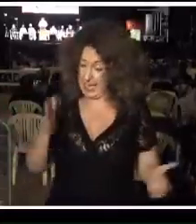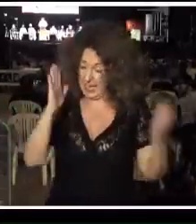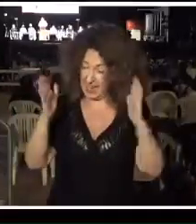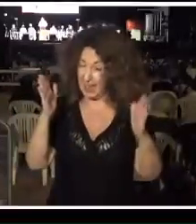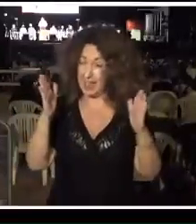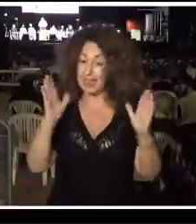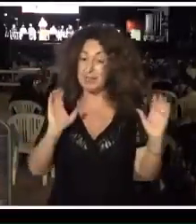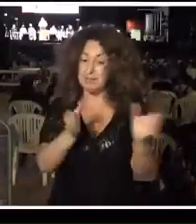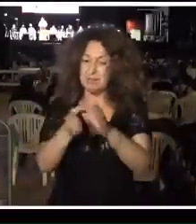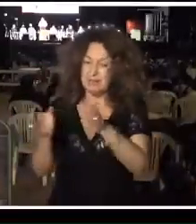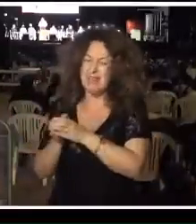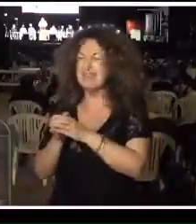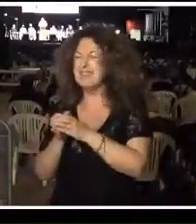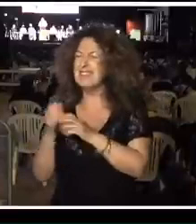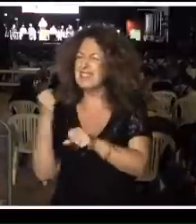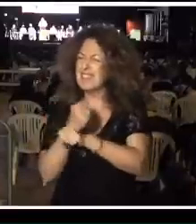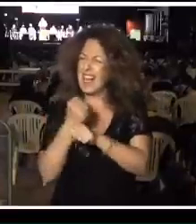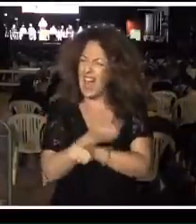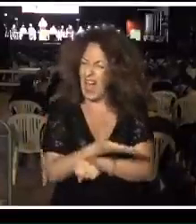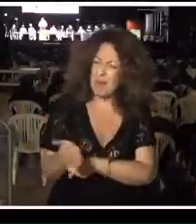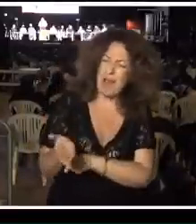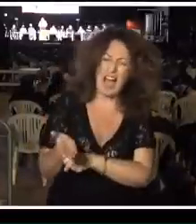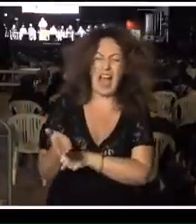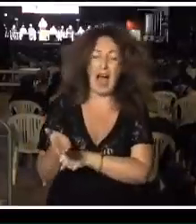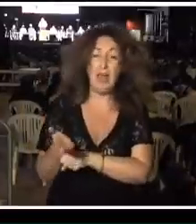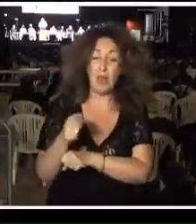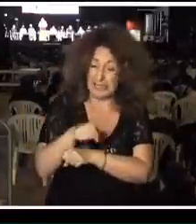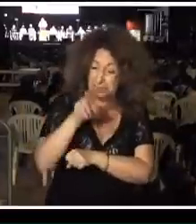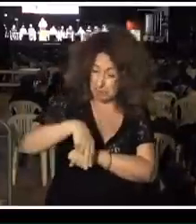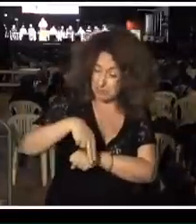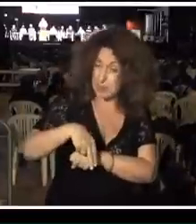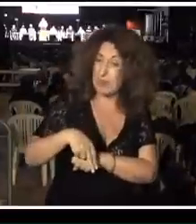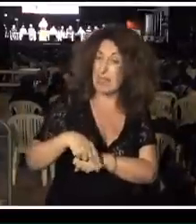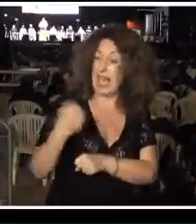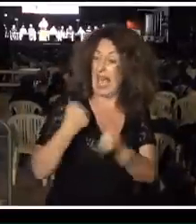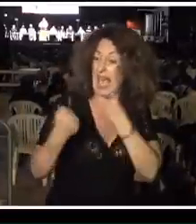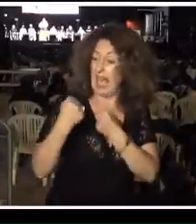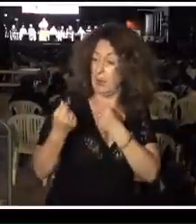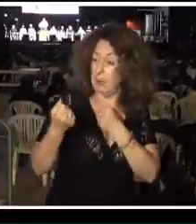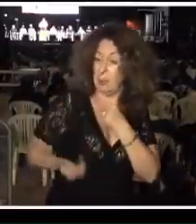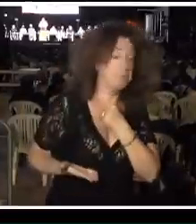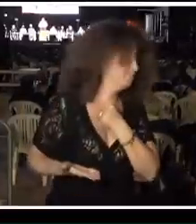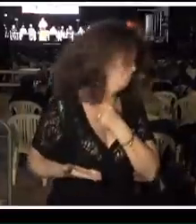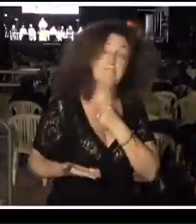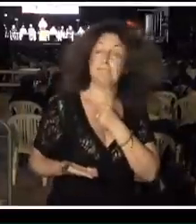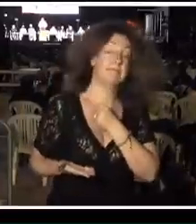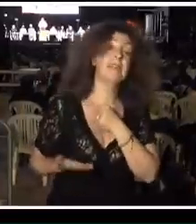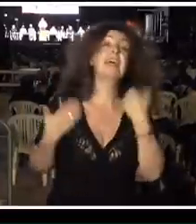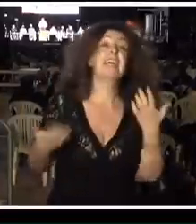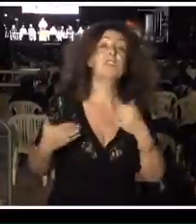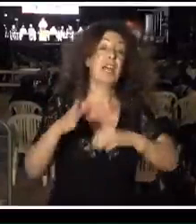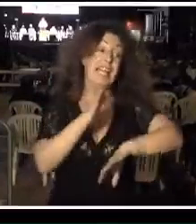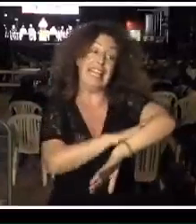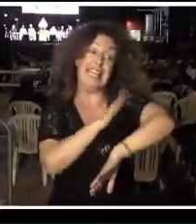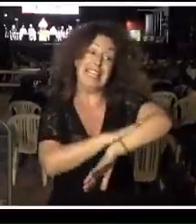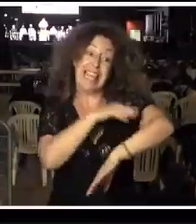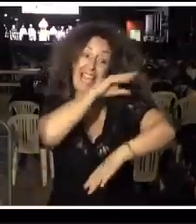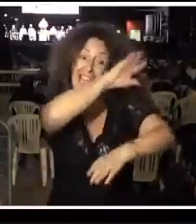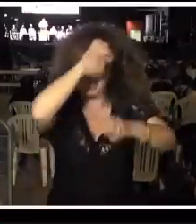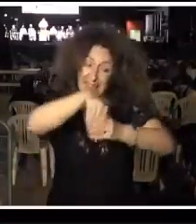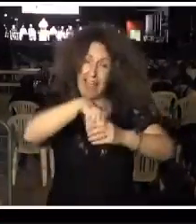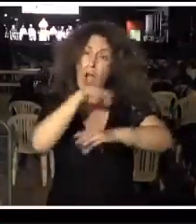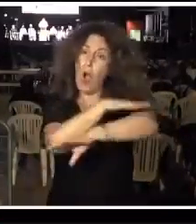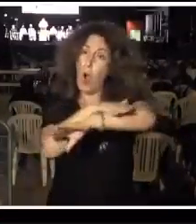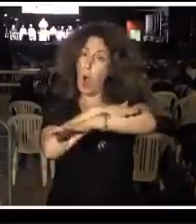clases trabajadoras no tienen el poder económico y la presencia de la izquierda transformadora en el Gobierno no